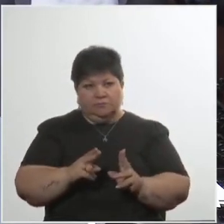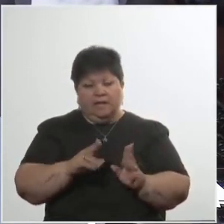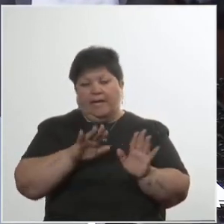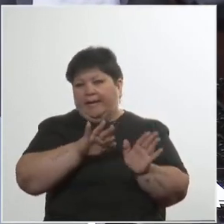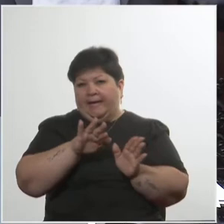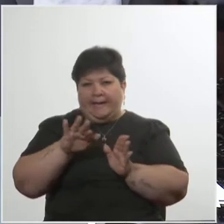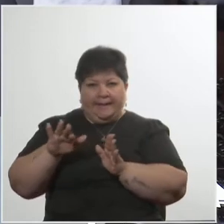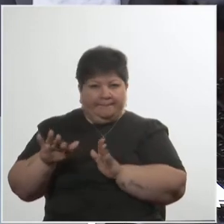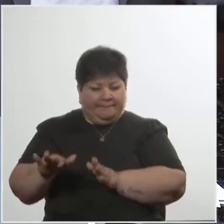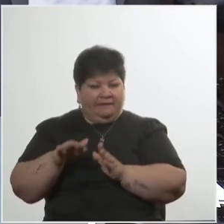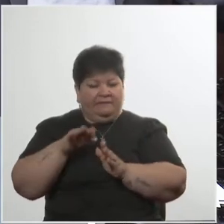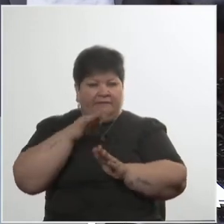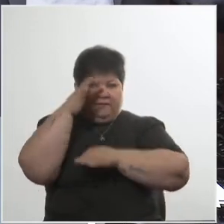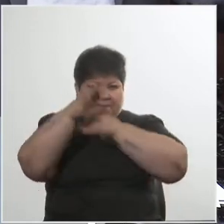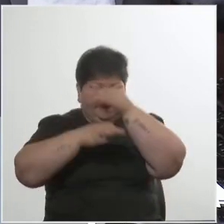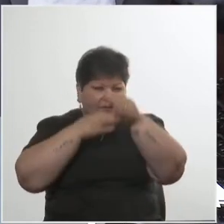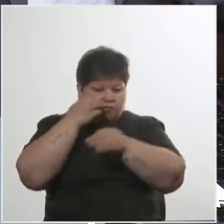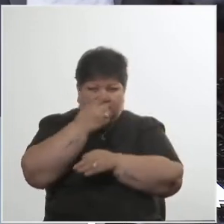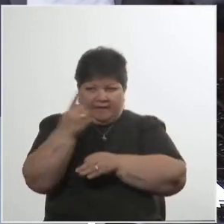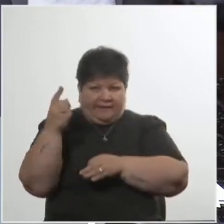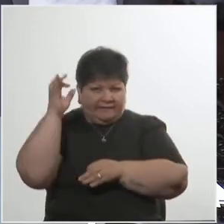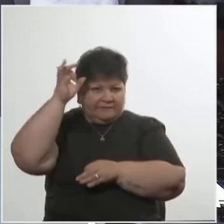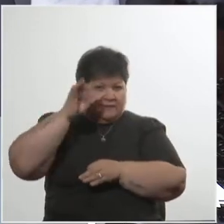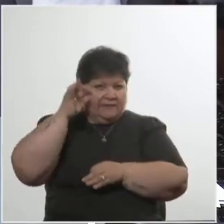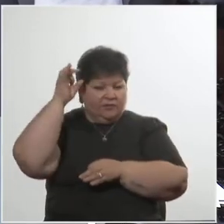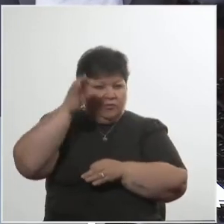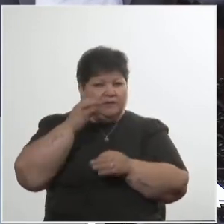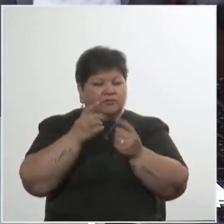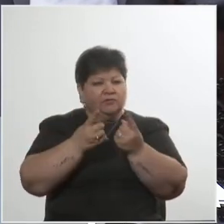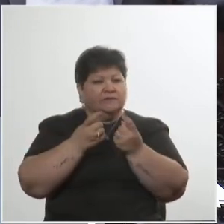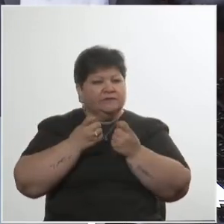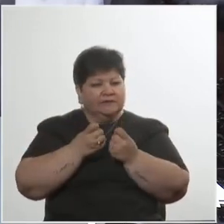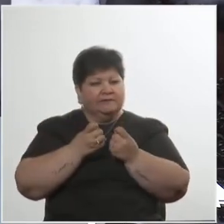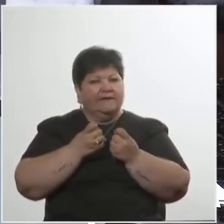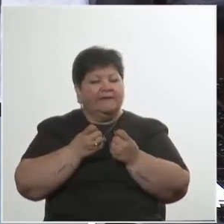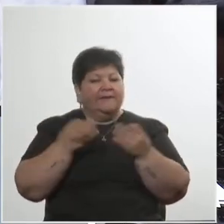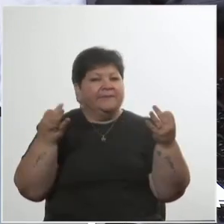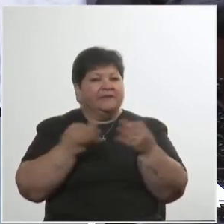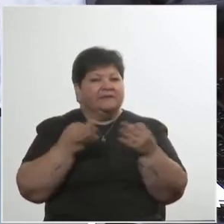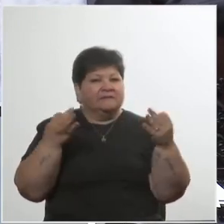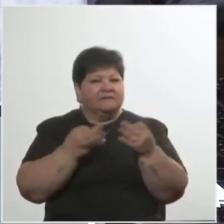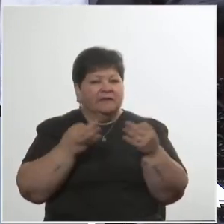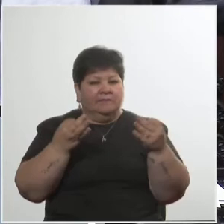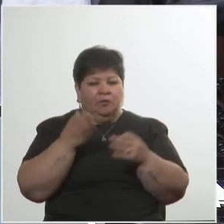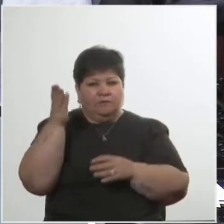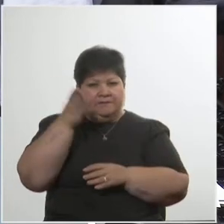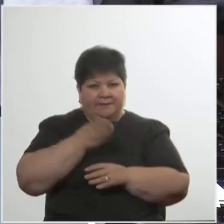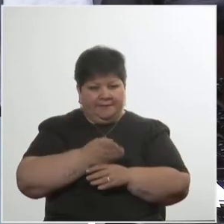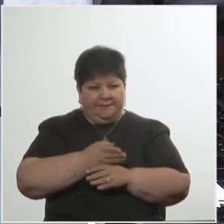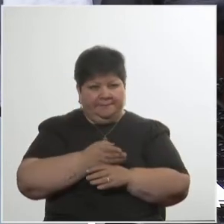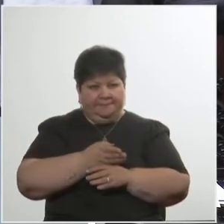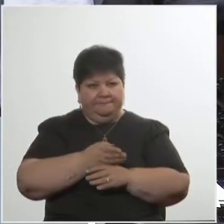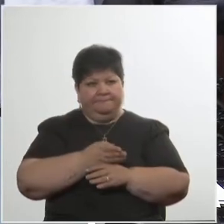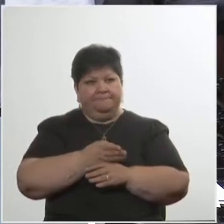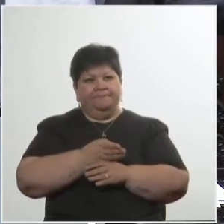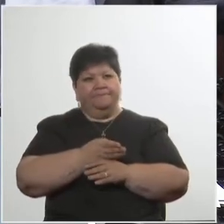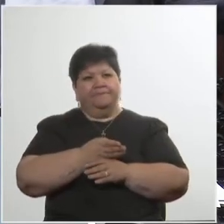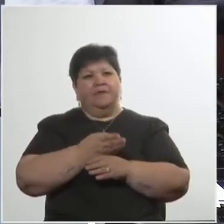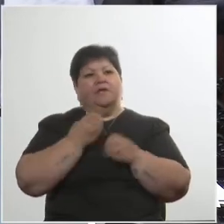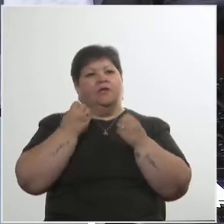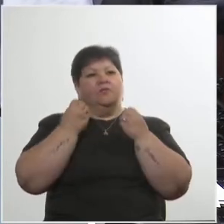expresiones de los senadores que quieran eso precisa de un quorum especial por lo que debemos